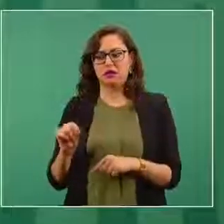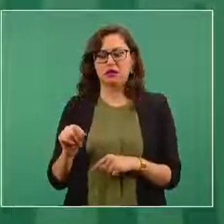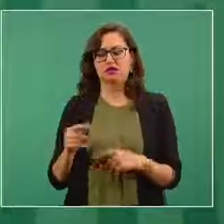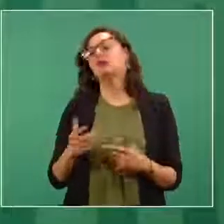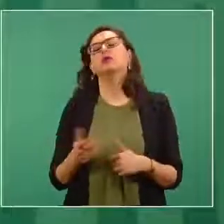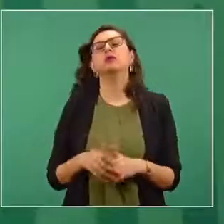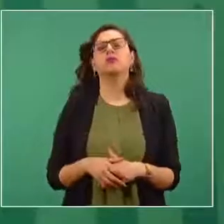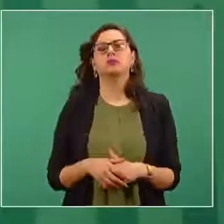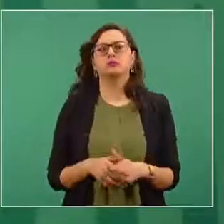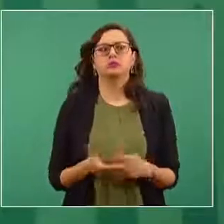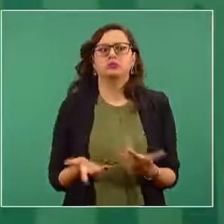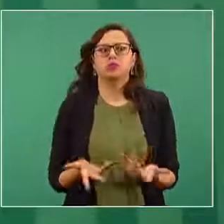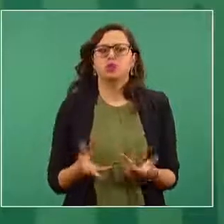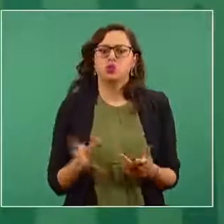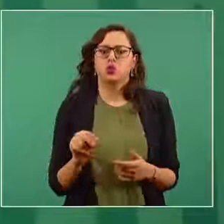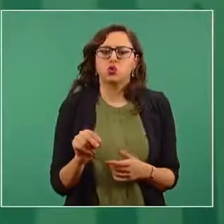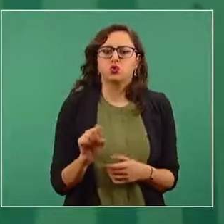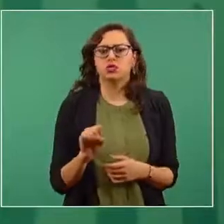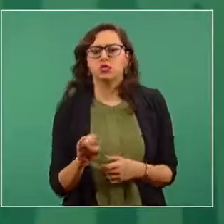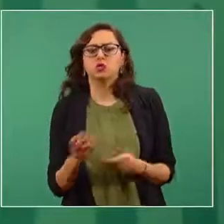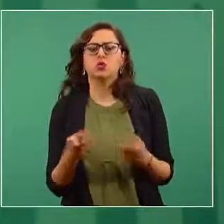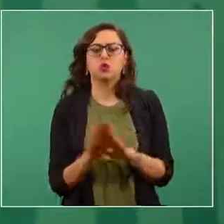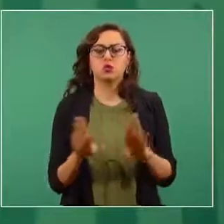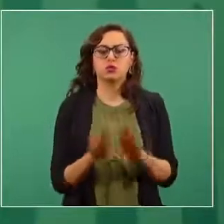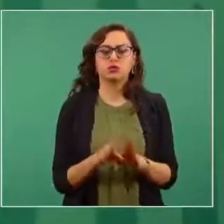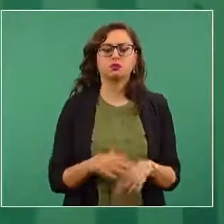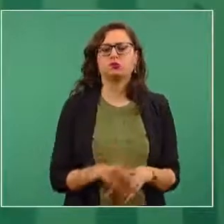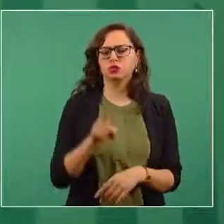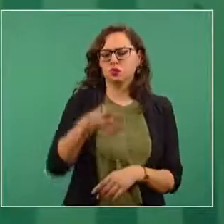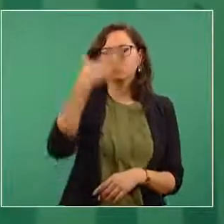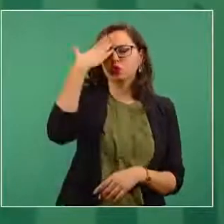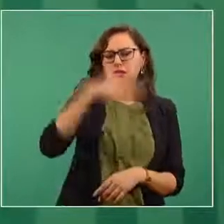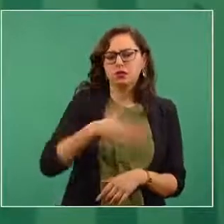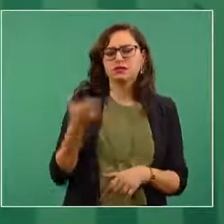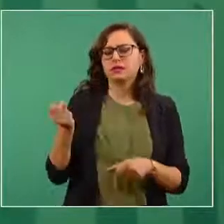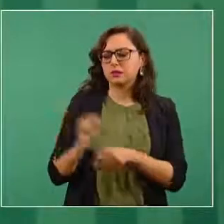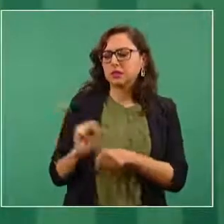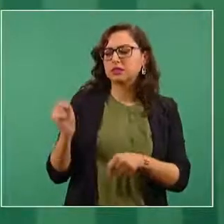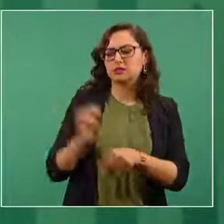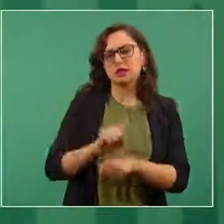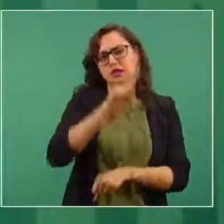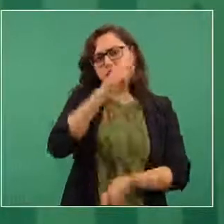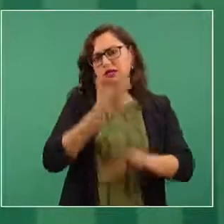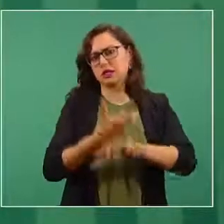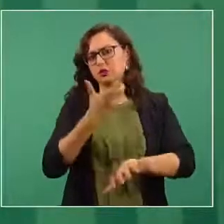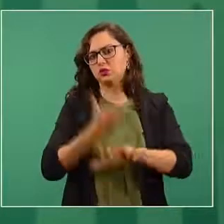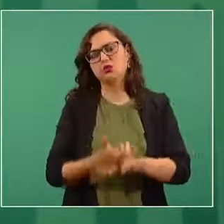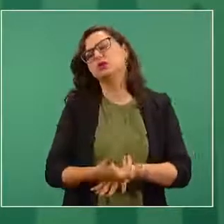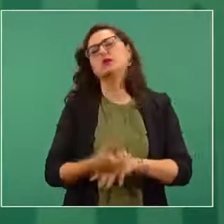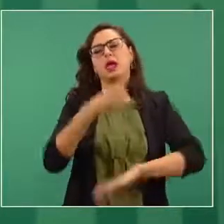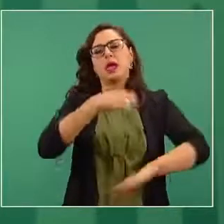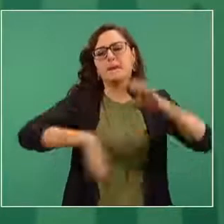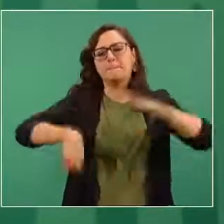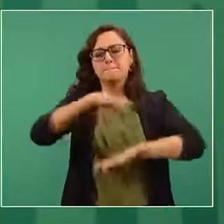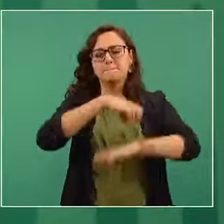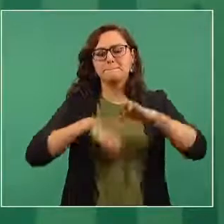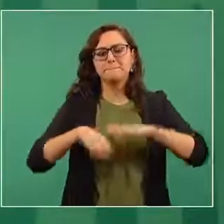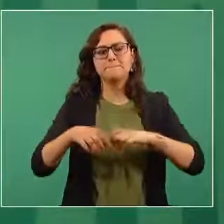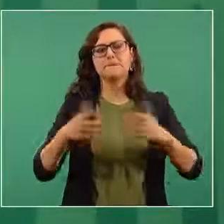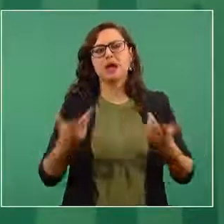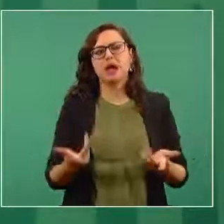vacunación que están promoviendo los consulados para las y los mexicanos que están en los Estados Unidos. Respecto a este viaje, nos